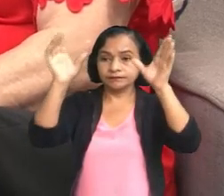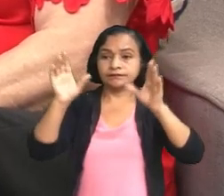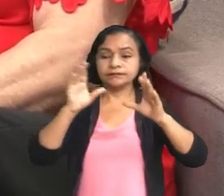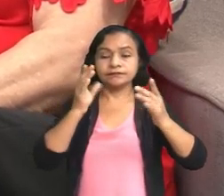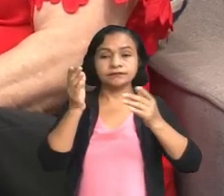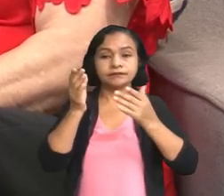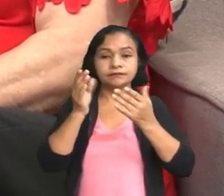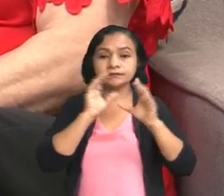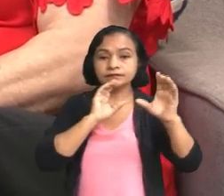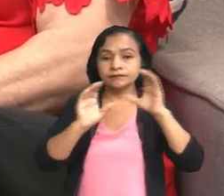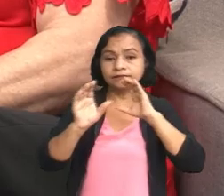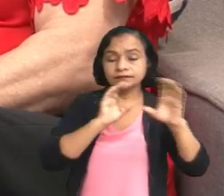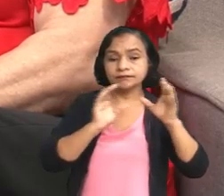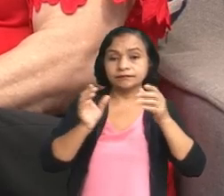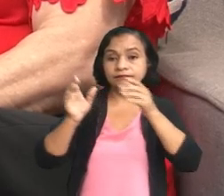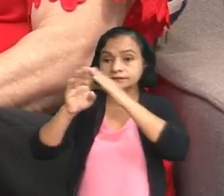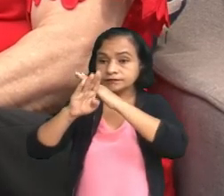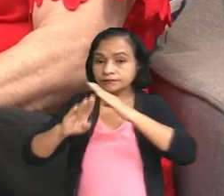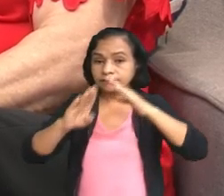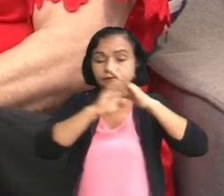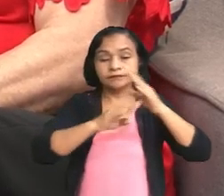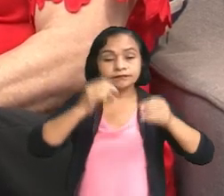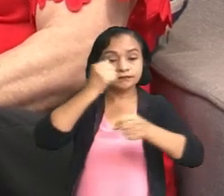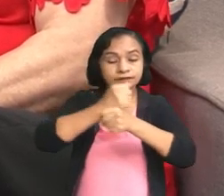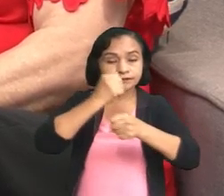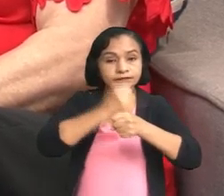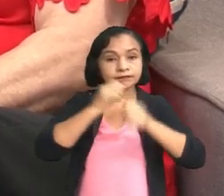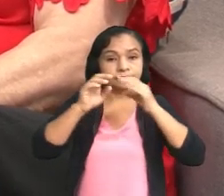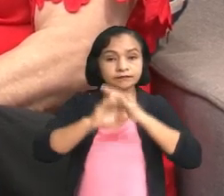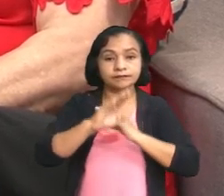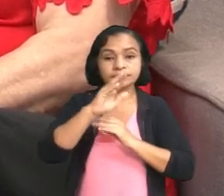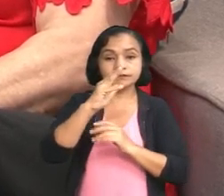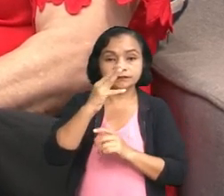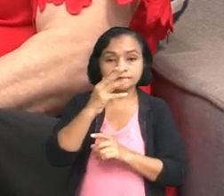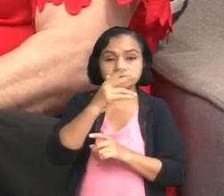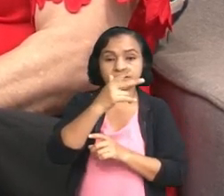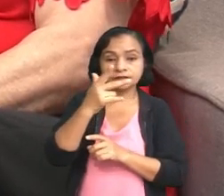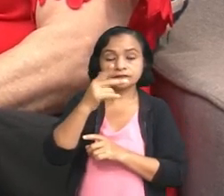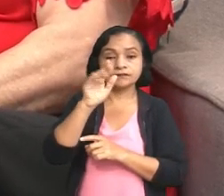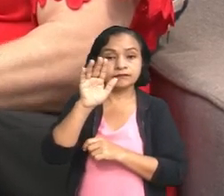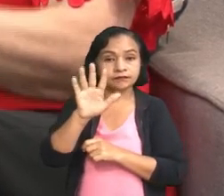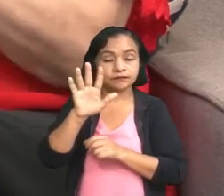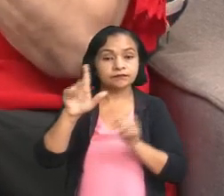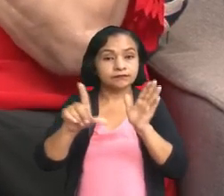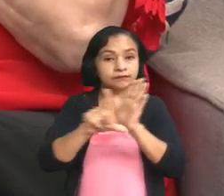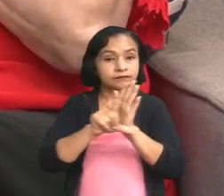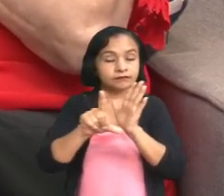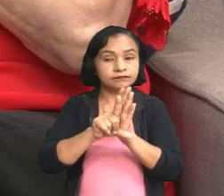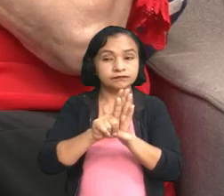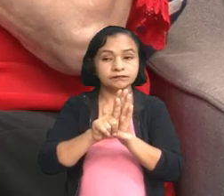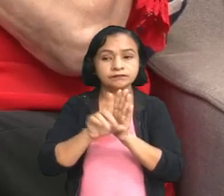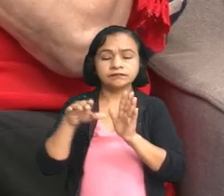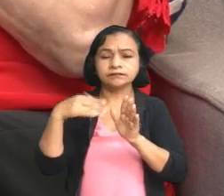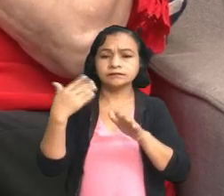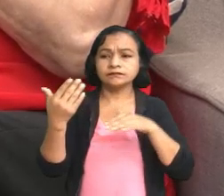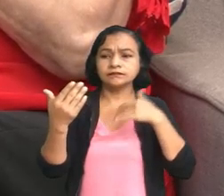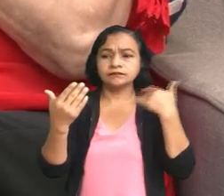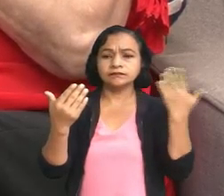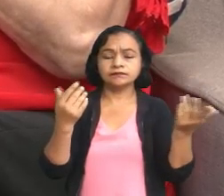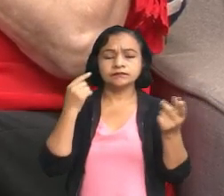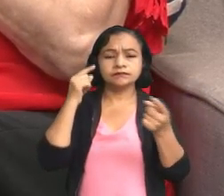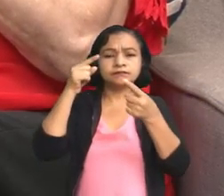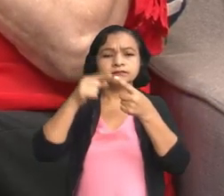reconciliación, seguridad, trabajo y paz, que es la ley 985. ¿Y cuál es precisamente el objeto